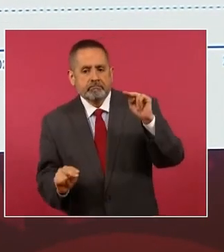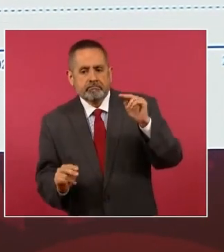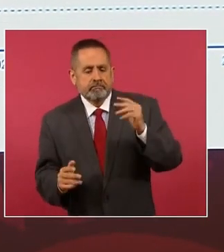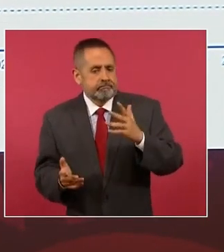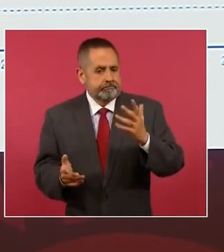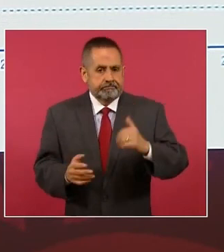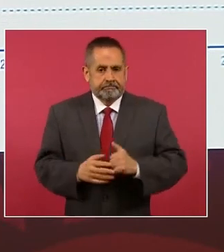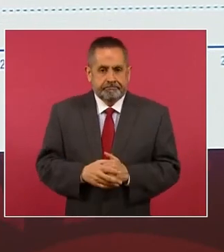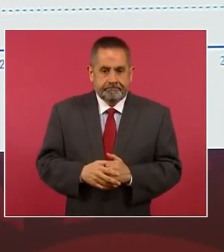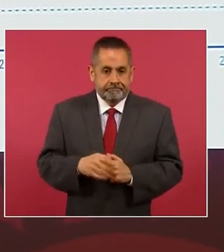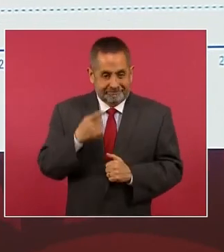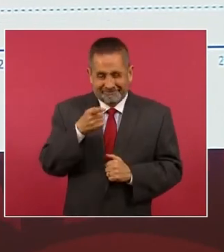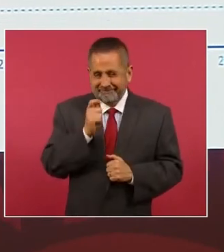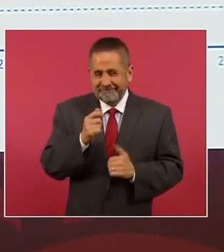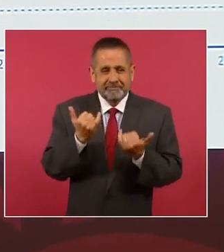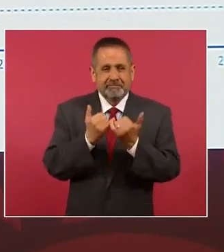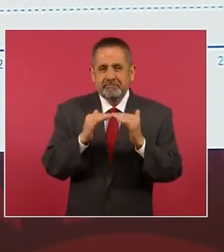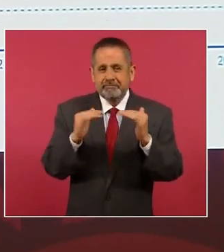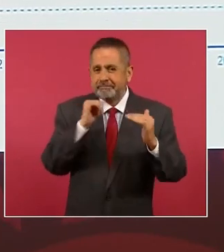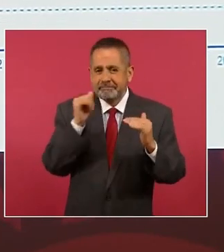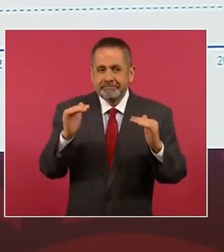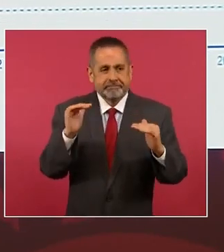La desigualdad.